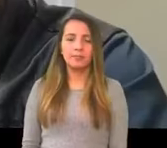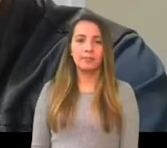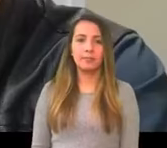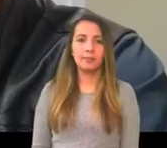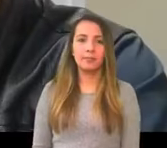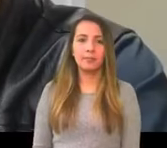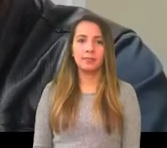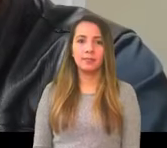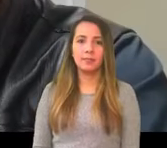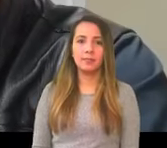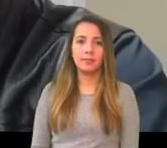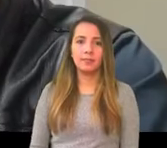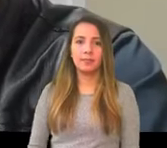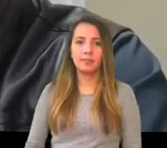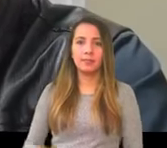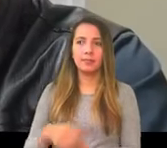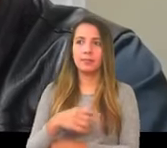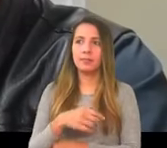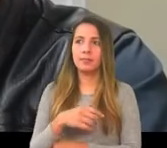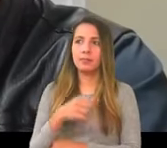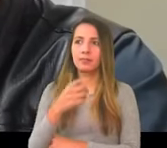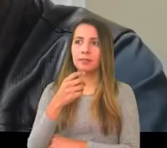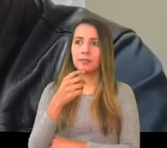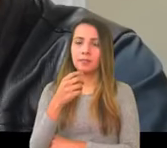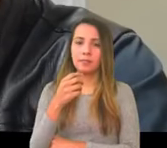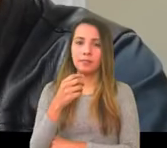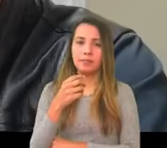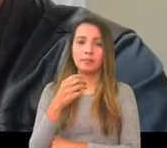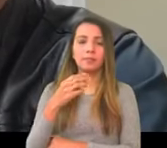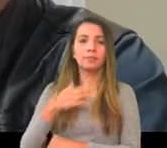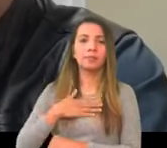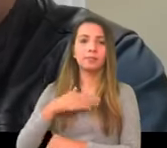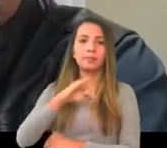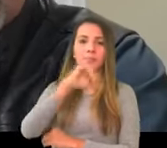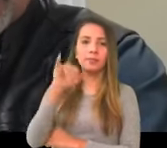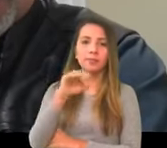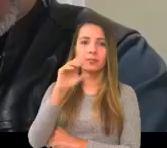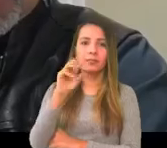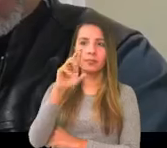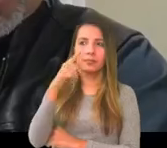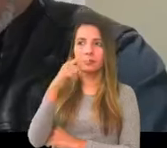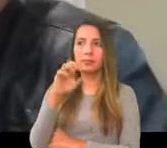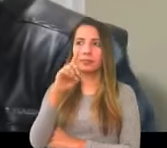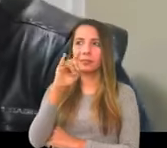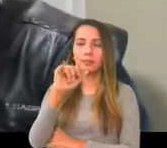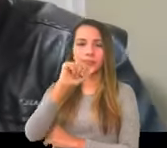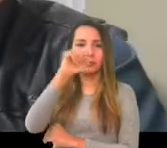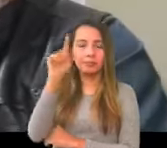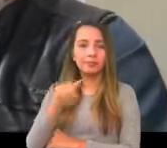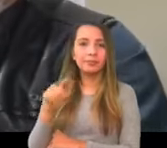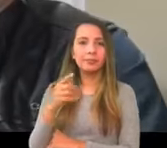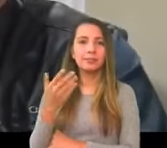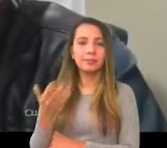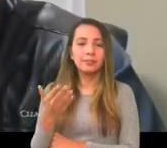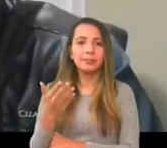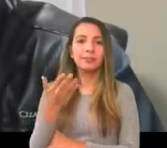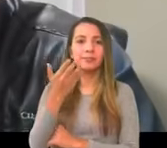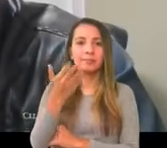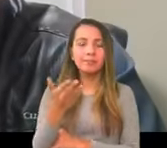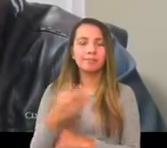Nos han generado ahí algunas situaciones, ¿no? Jorge Díaz y su batería de preguntas. Aquí vamos a hacer el programa de una